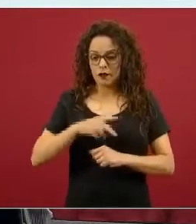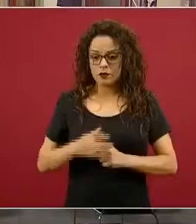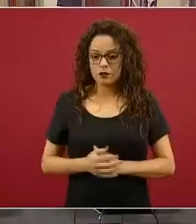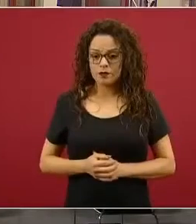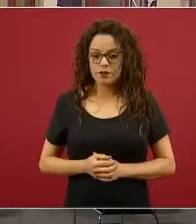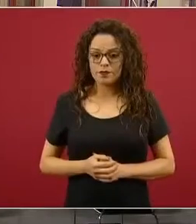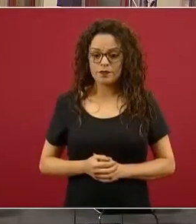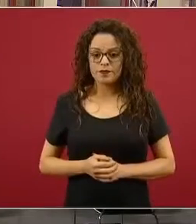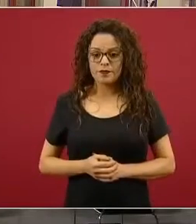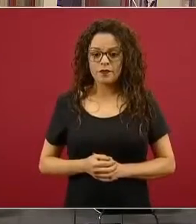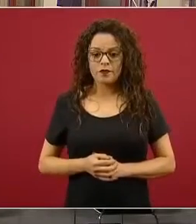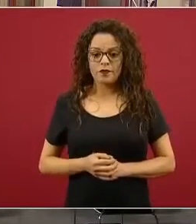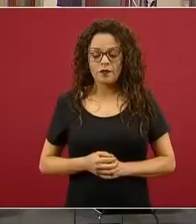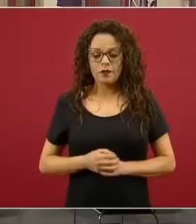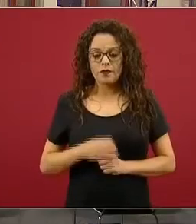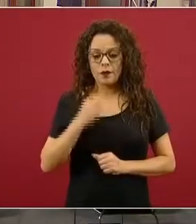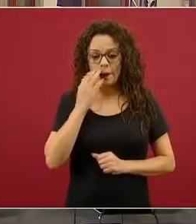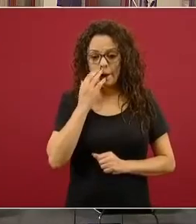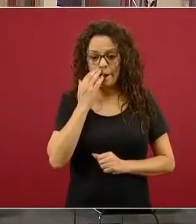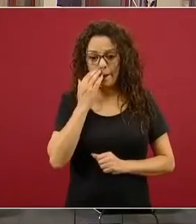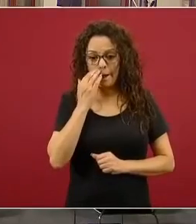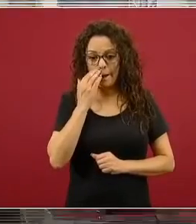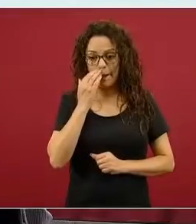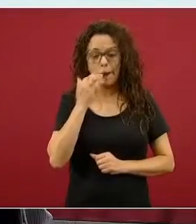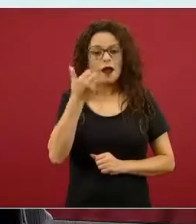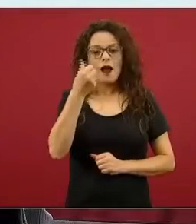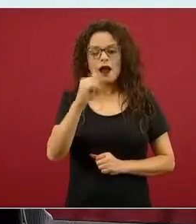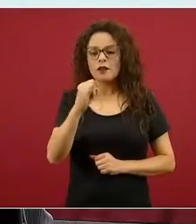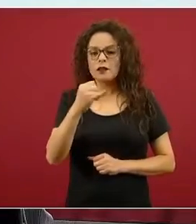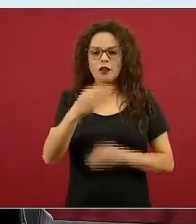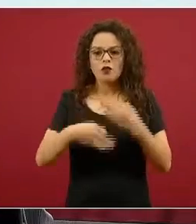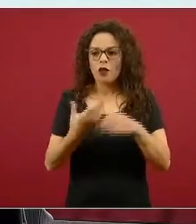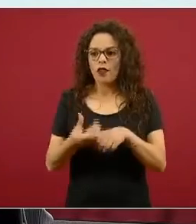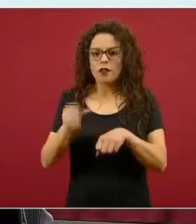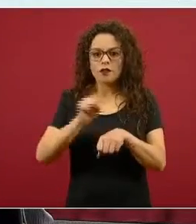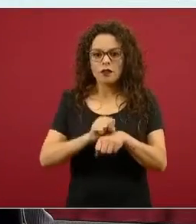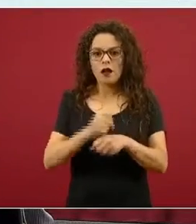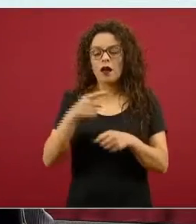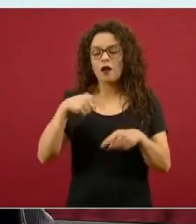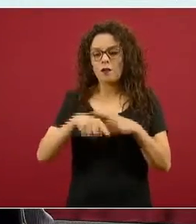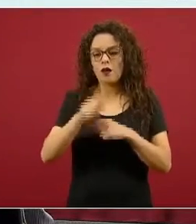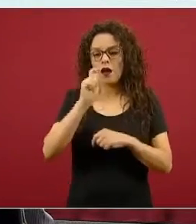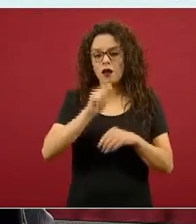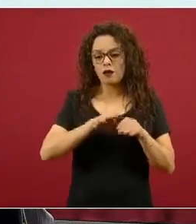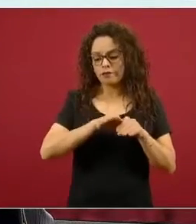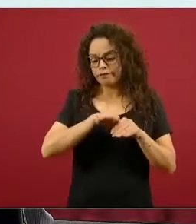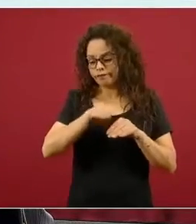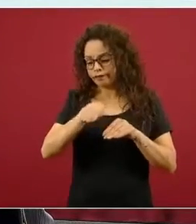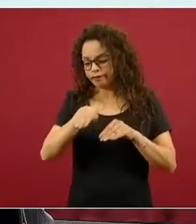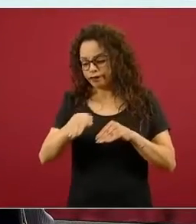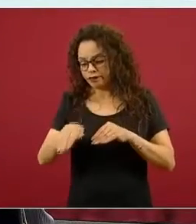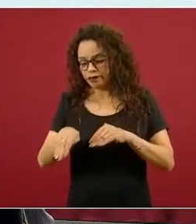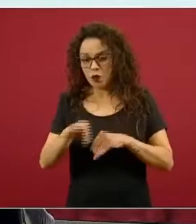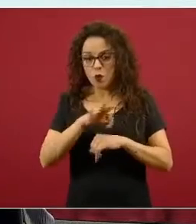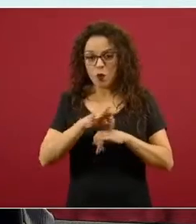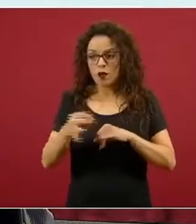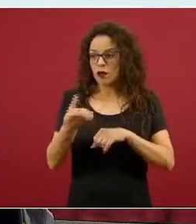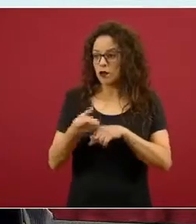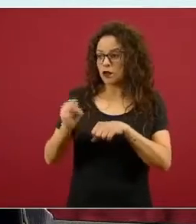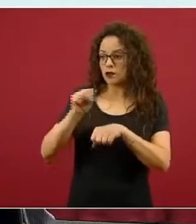veníamos prácticamente casi todas las semanas con tendencia, hemos estado en las últimas semanas ya en